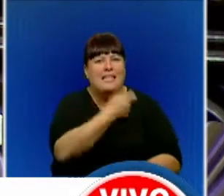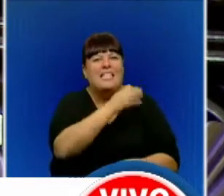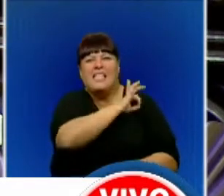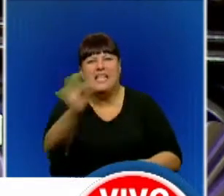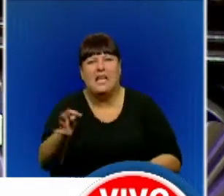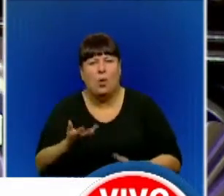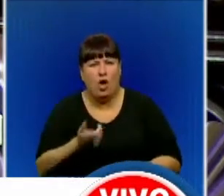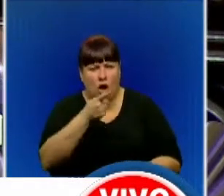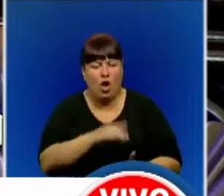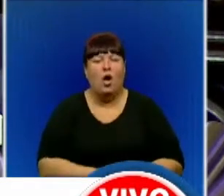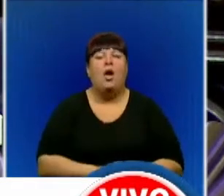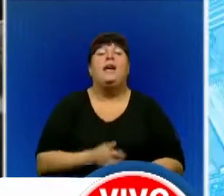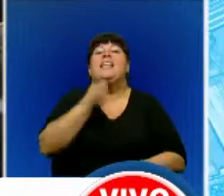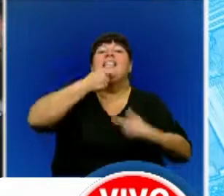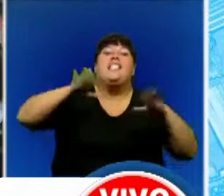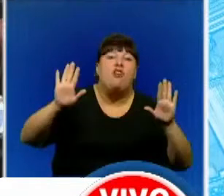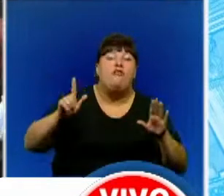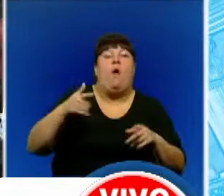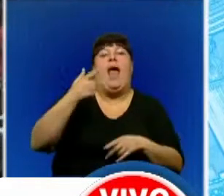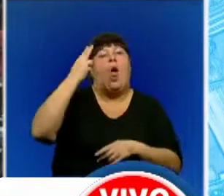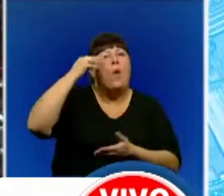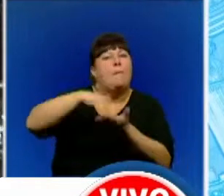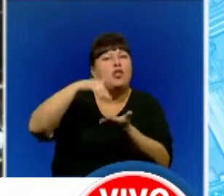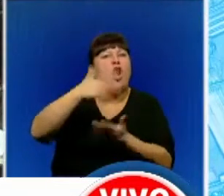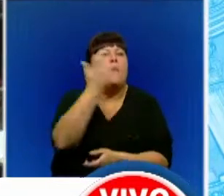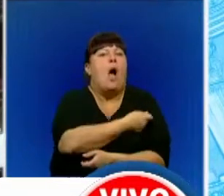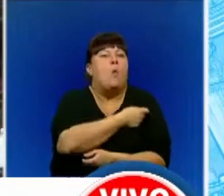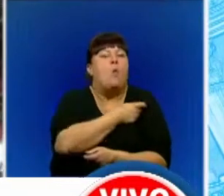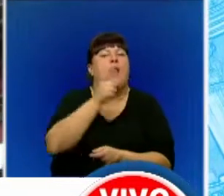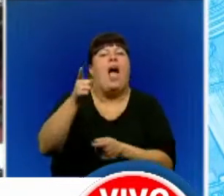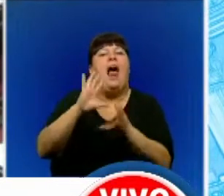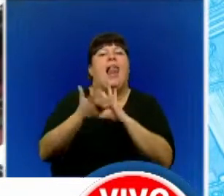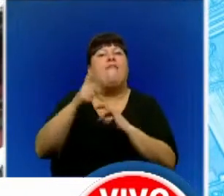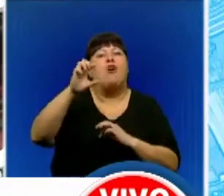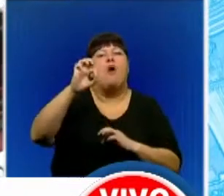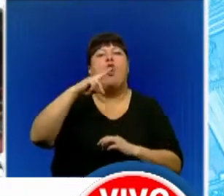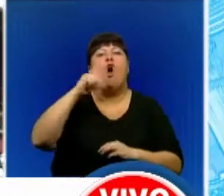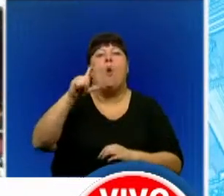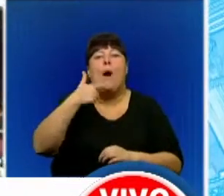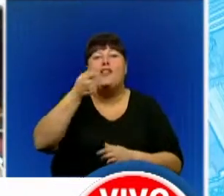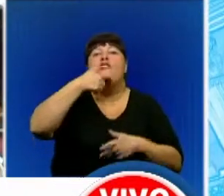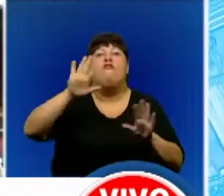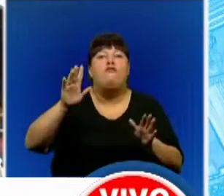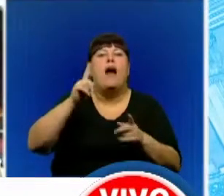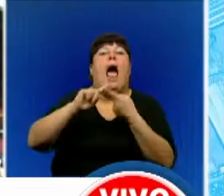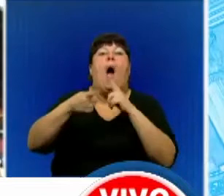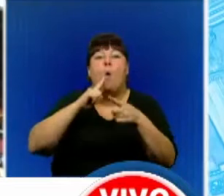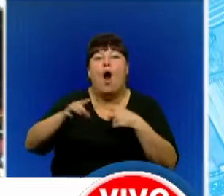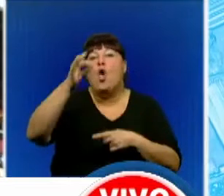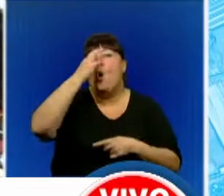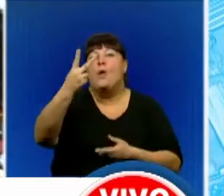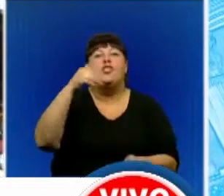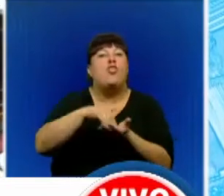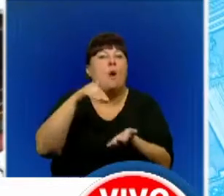dosis. Si en lugar de haber cerrado por 9 millones de vacunas con el mecanismo COVAX, hubiésemos cerrado por